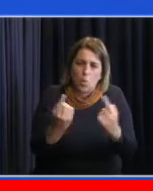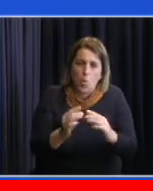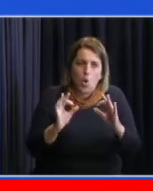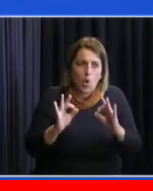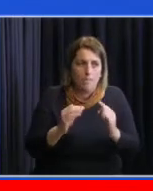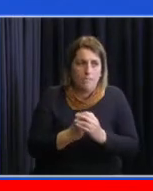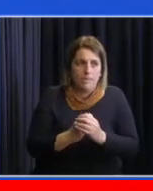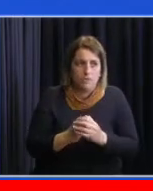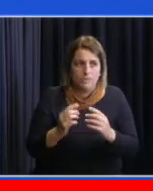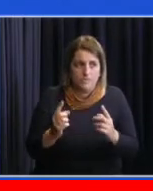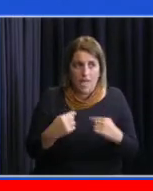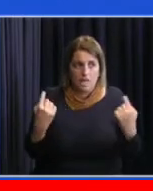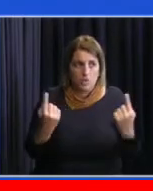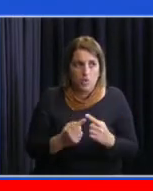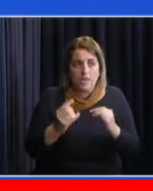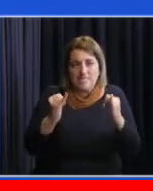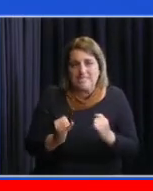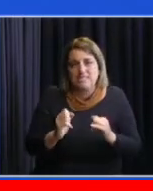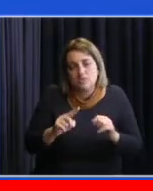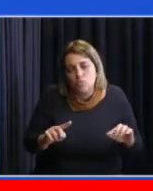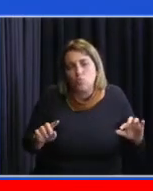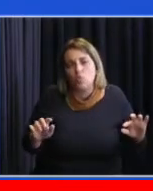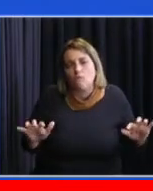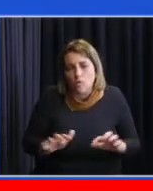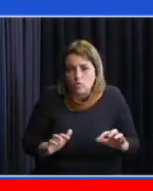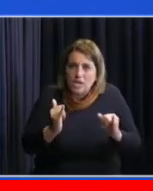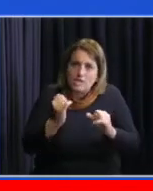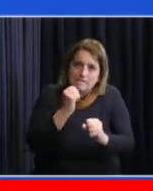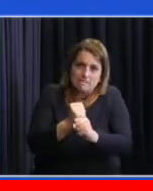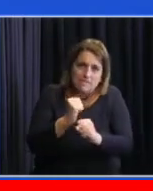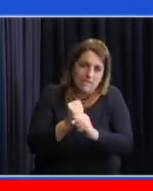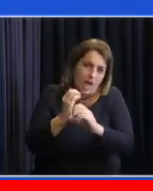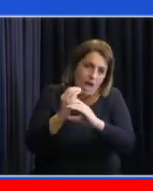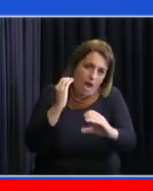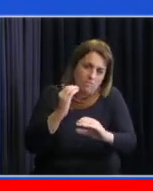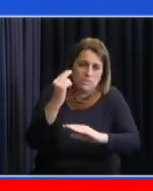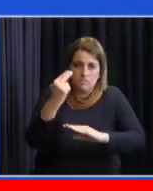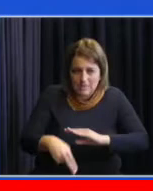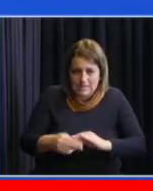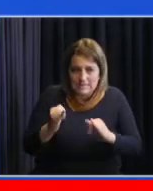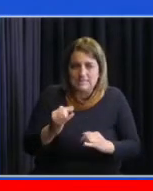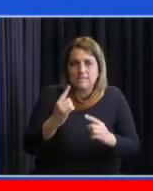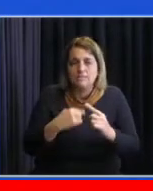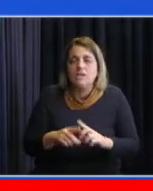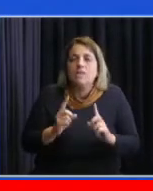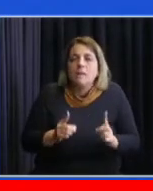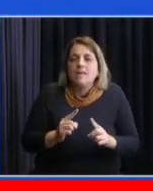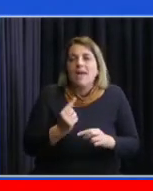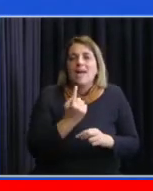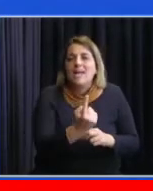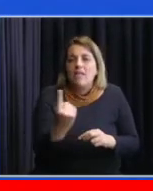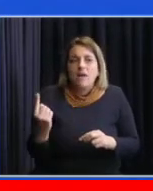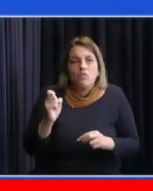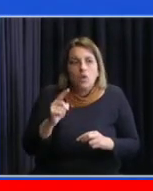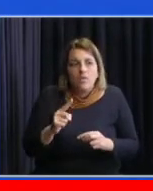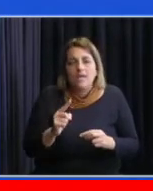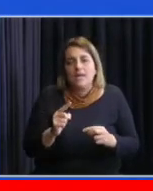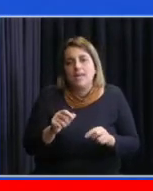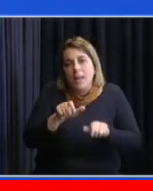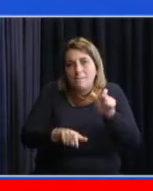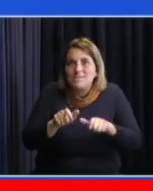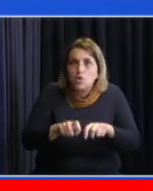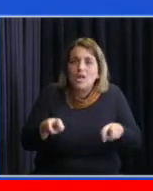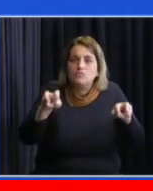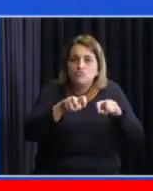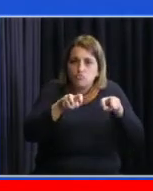A todas. No solo el personal del ómnibus o el taxi lo va a tener, sino cada uno de los pasajeros la tiene que